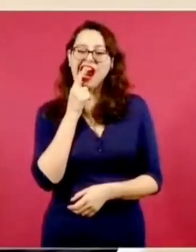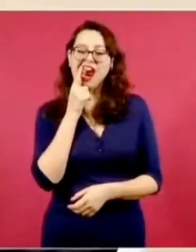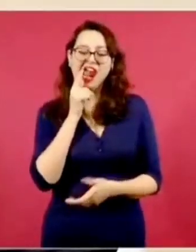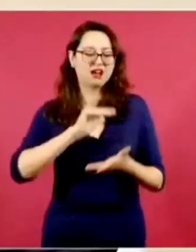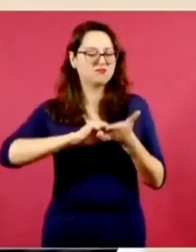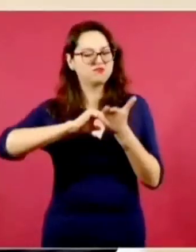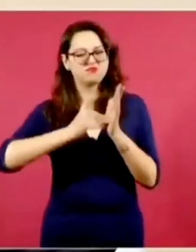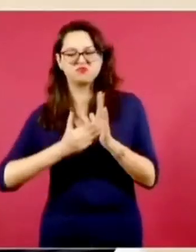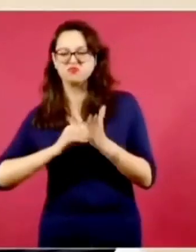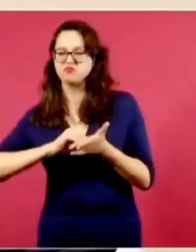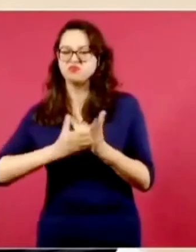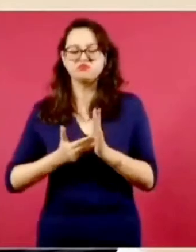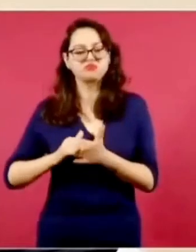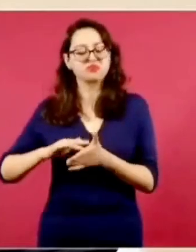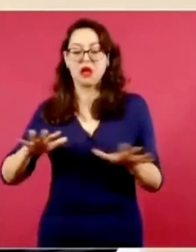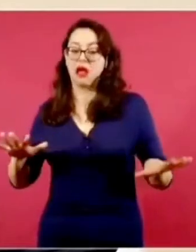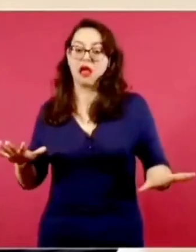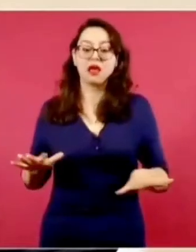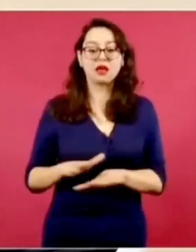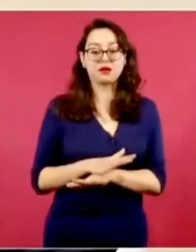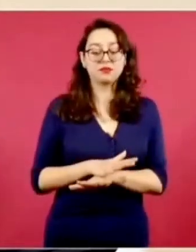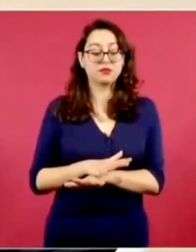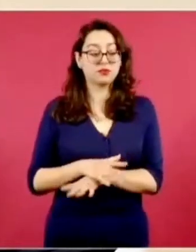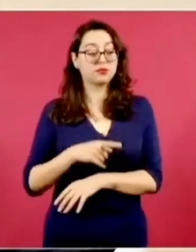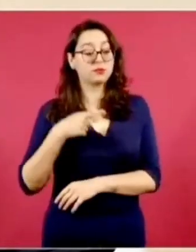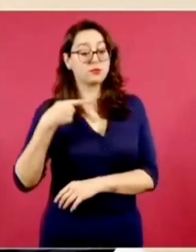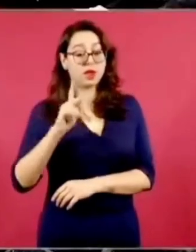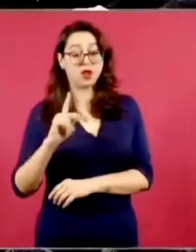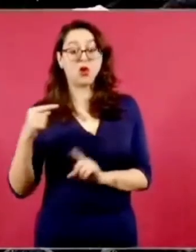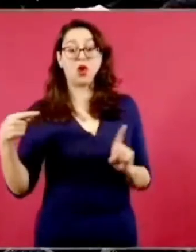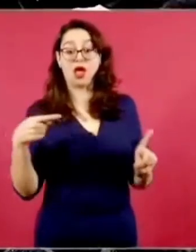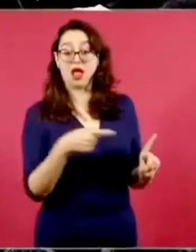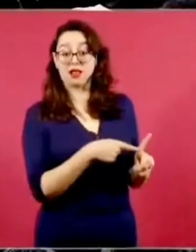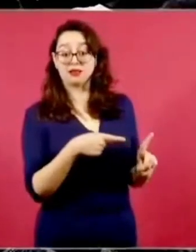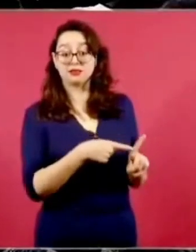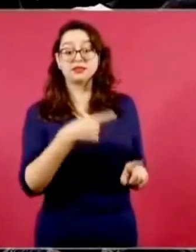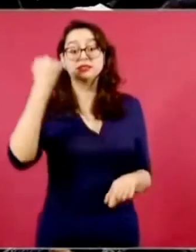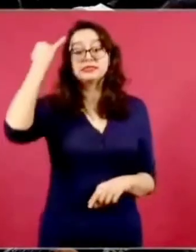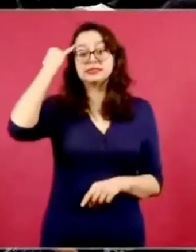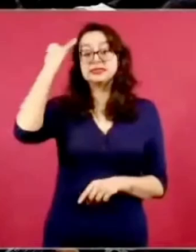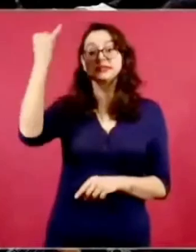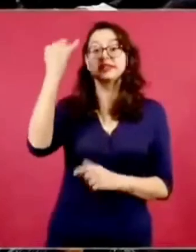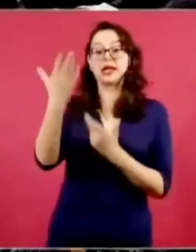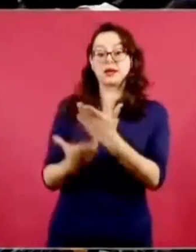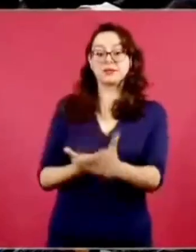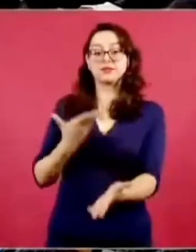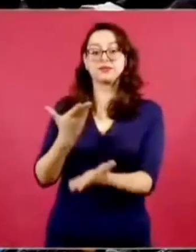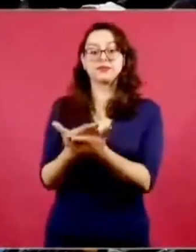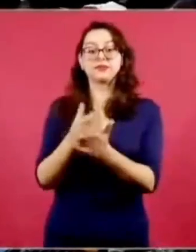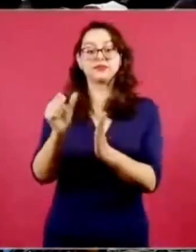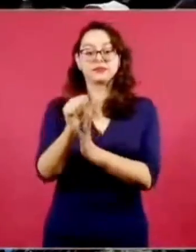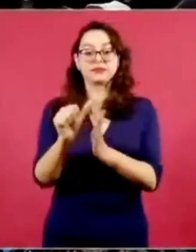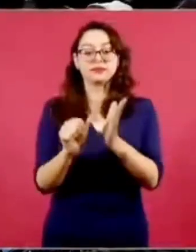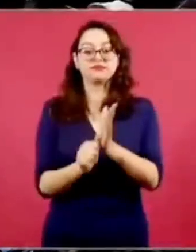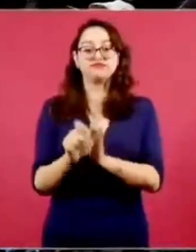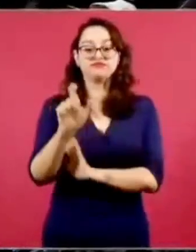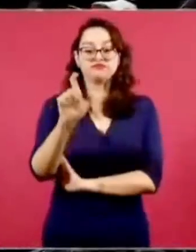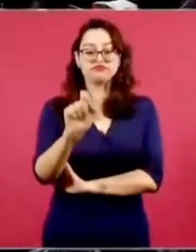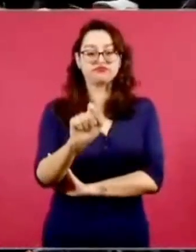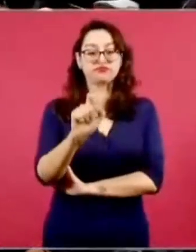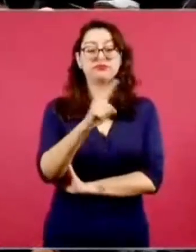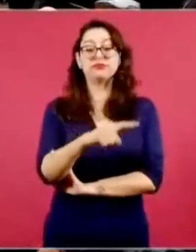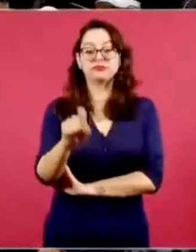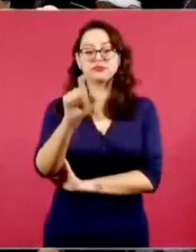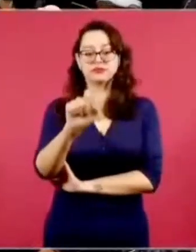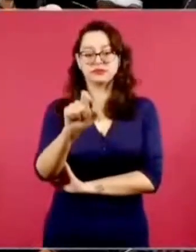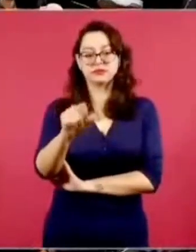fue el que presentó la iniciativa de reforma al artículo 127